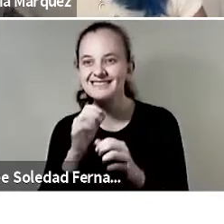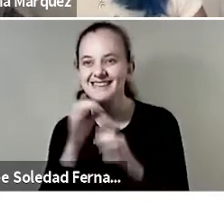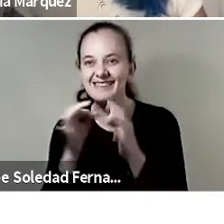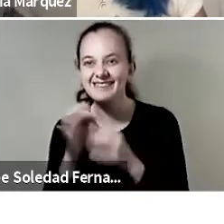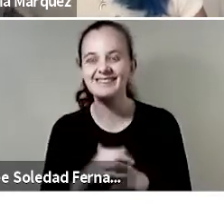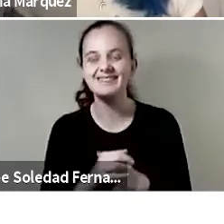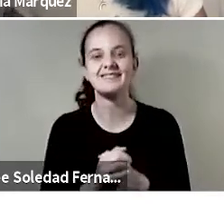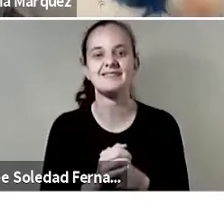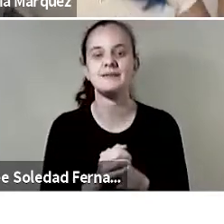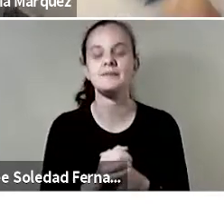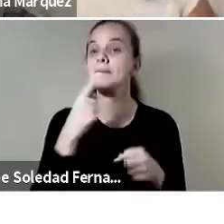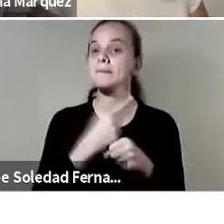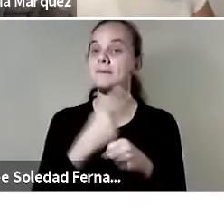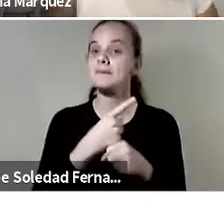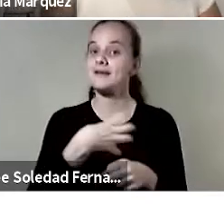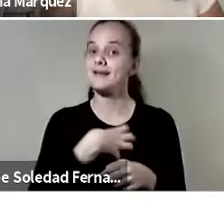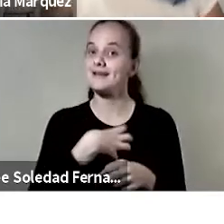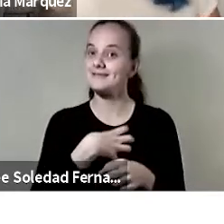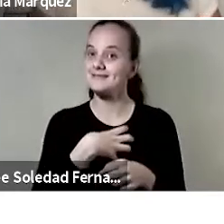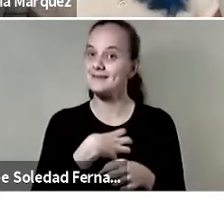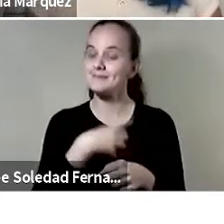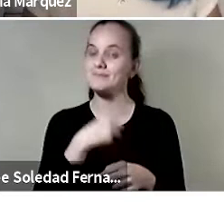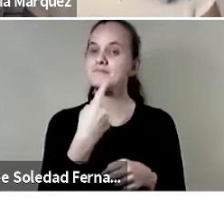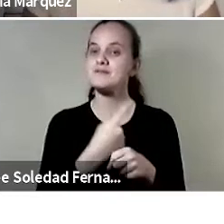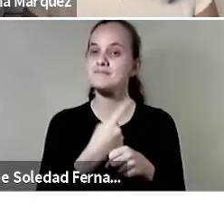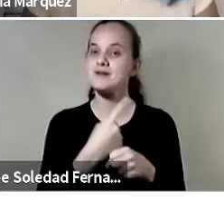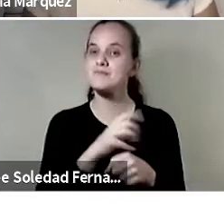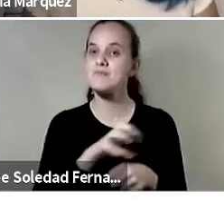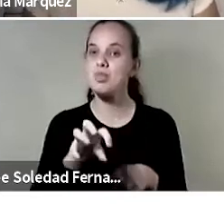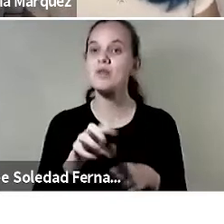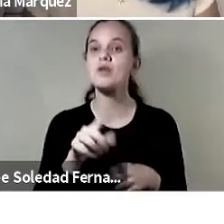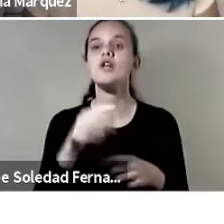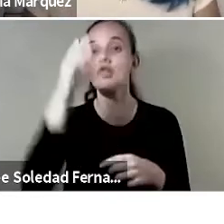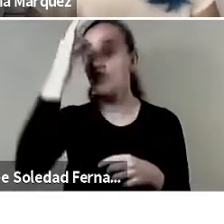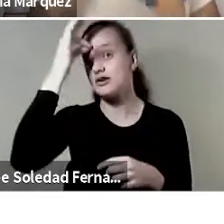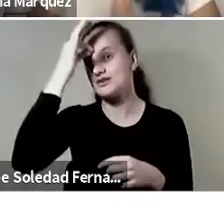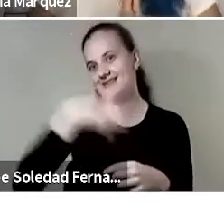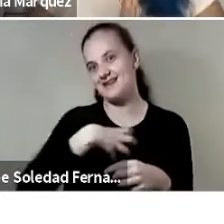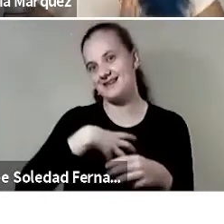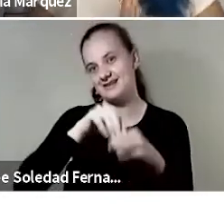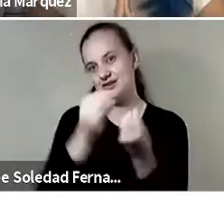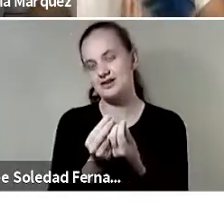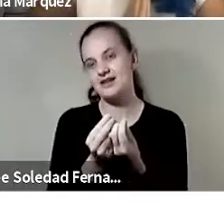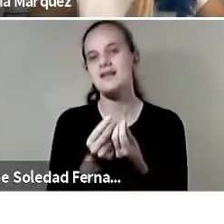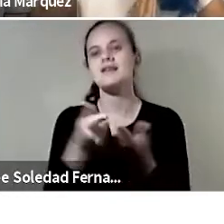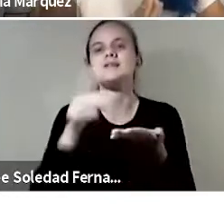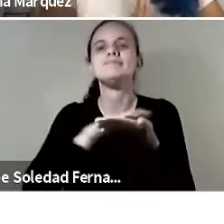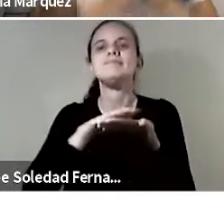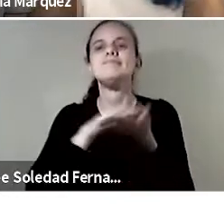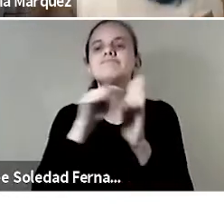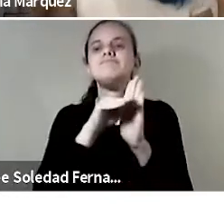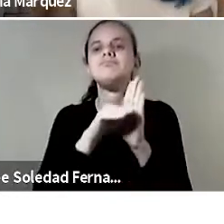También voy a estar un poco atenta al chat, si se ve, excelente. Entonces, la primera clase del primer módulo de